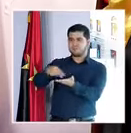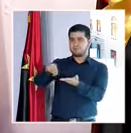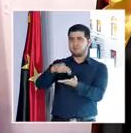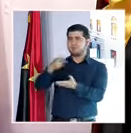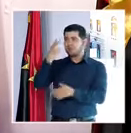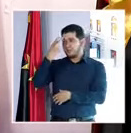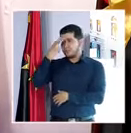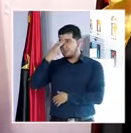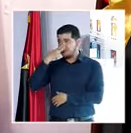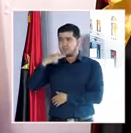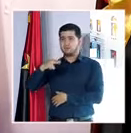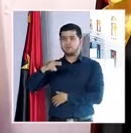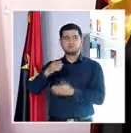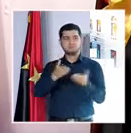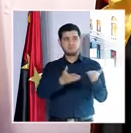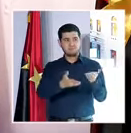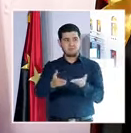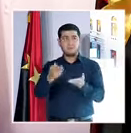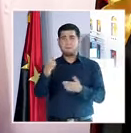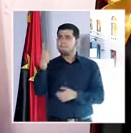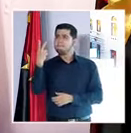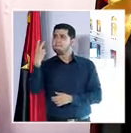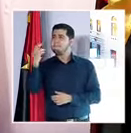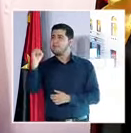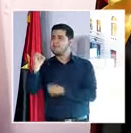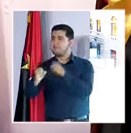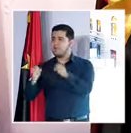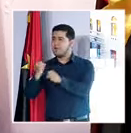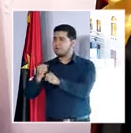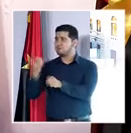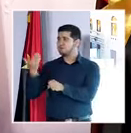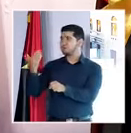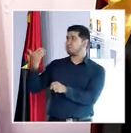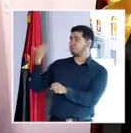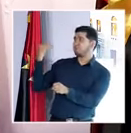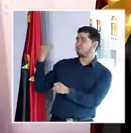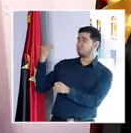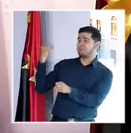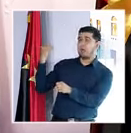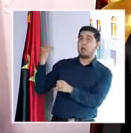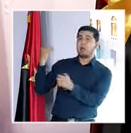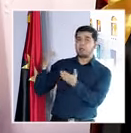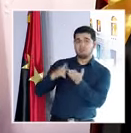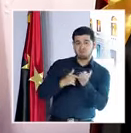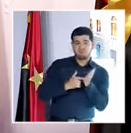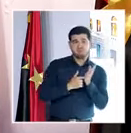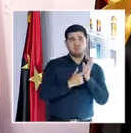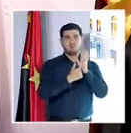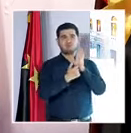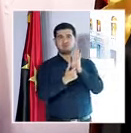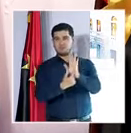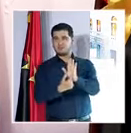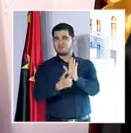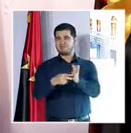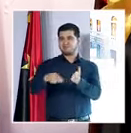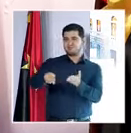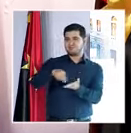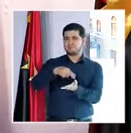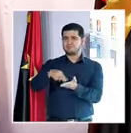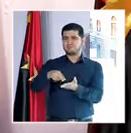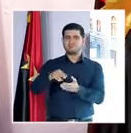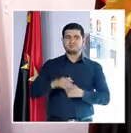Cují, con una trayectoria de 20 años dedicados al folclor norte santandereano y colombiano, bajo la dirección